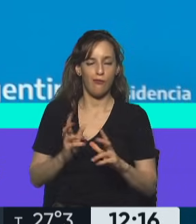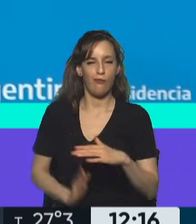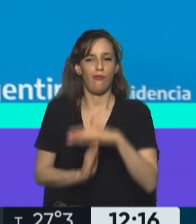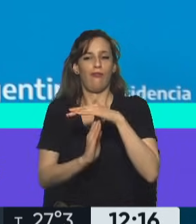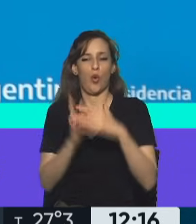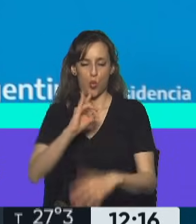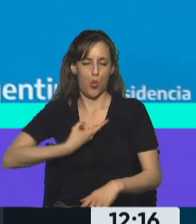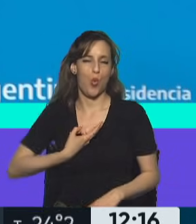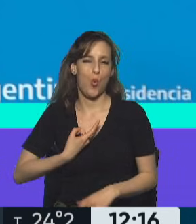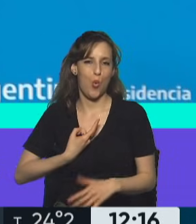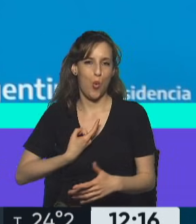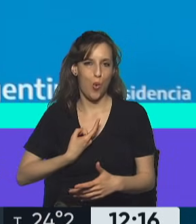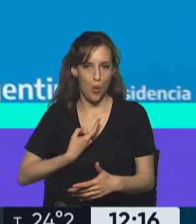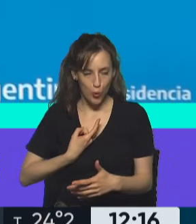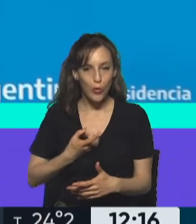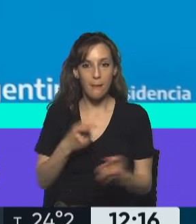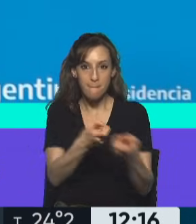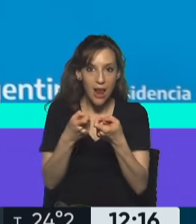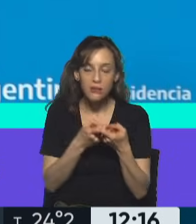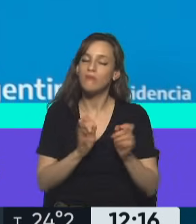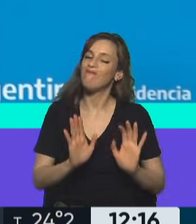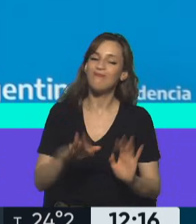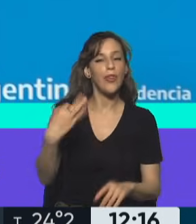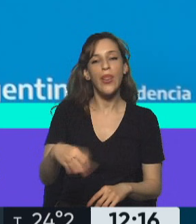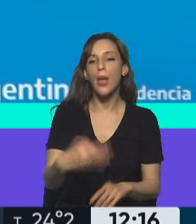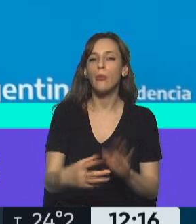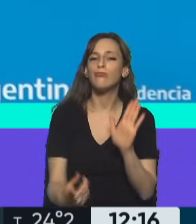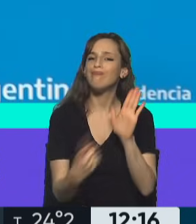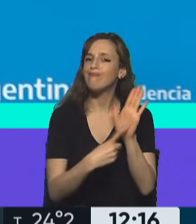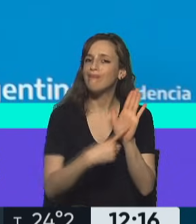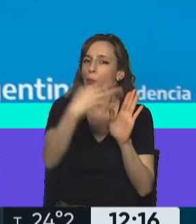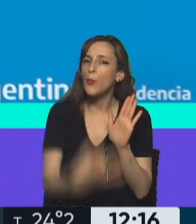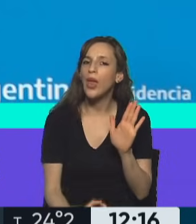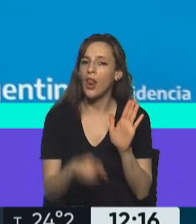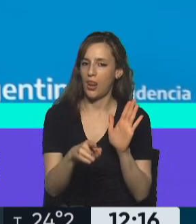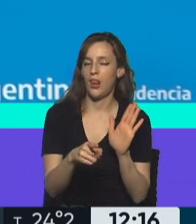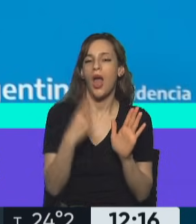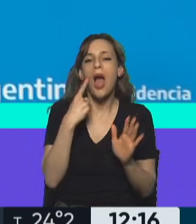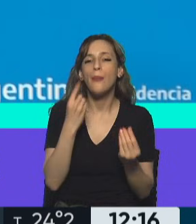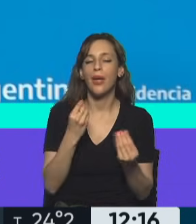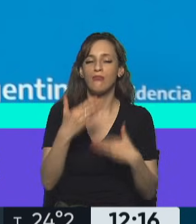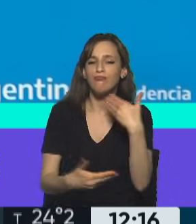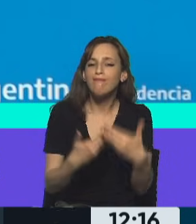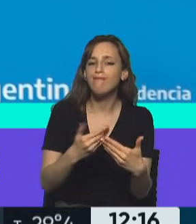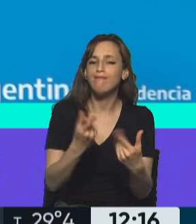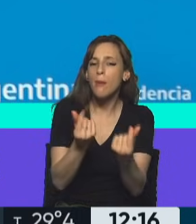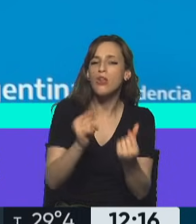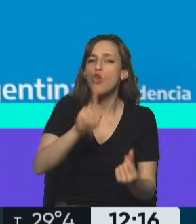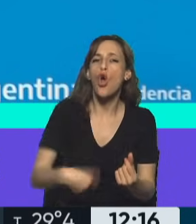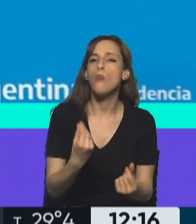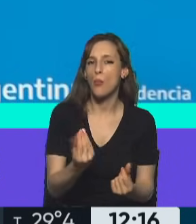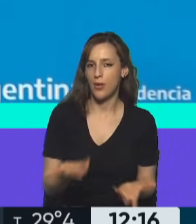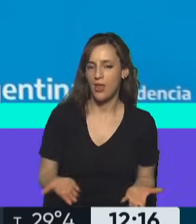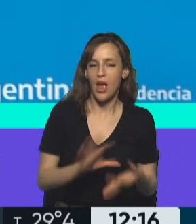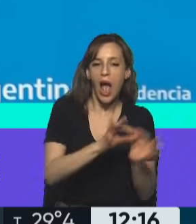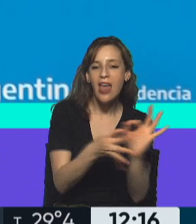de consumo, tiene que poner reglas y tiene que cuidar de alguna manera cómo se lleva adelante esa formación de precios. No había si